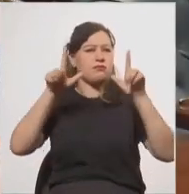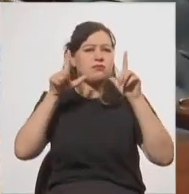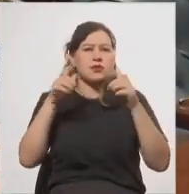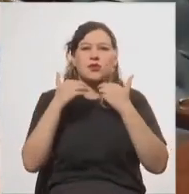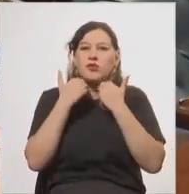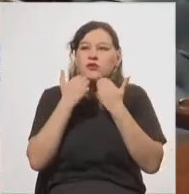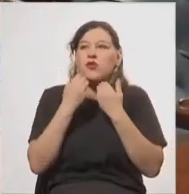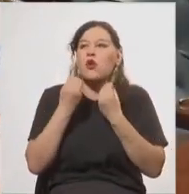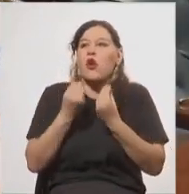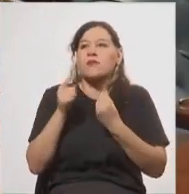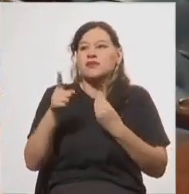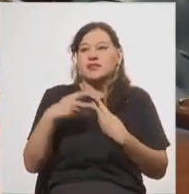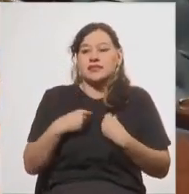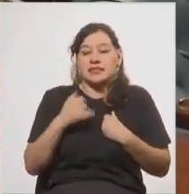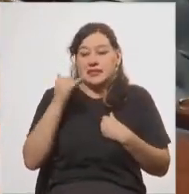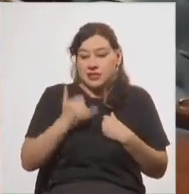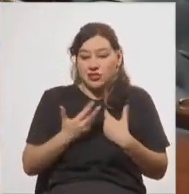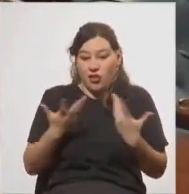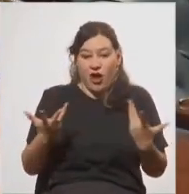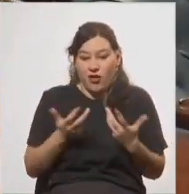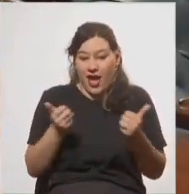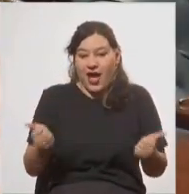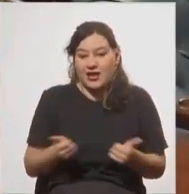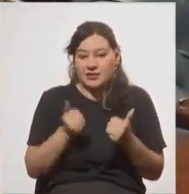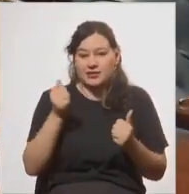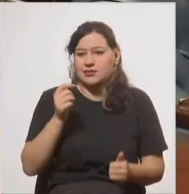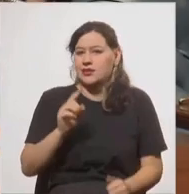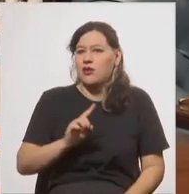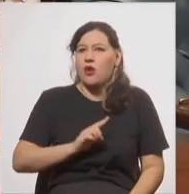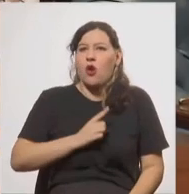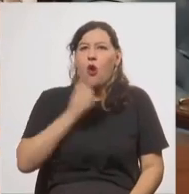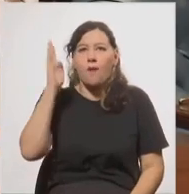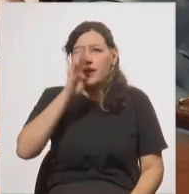se sentirá frente a este homenaje, aunque sea más que merecido.